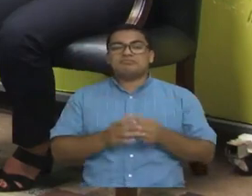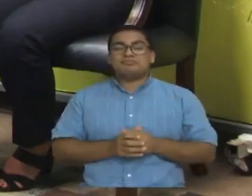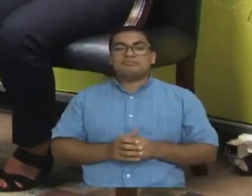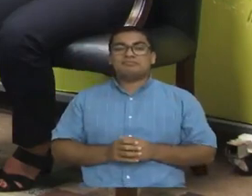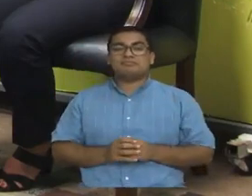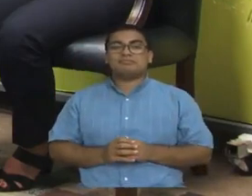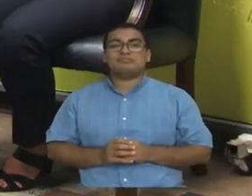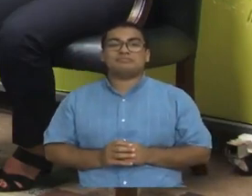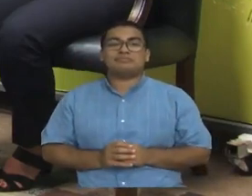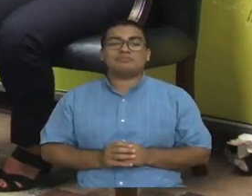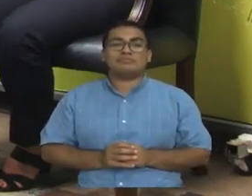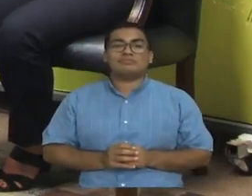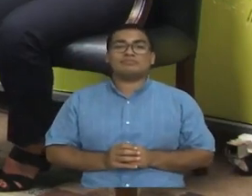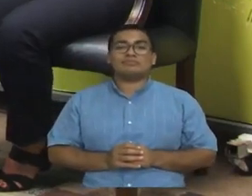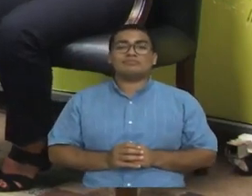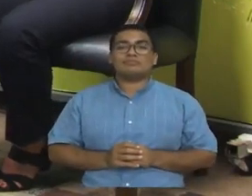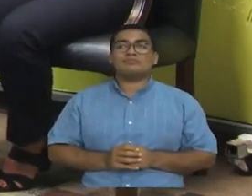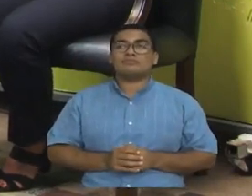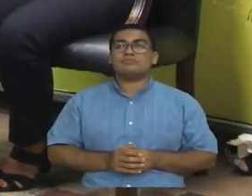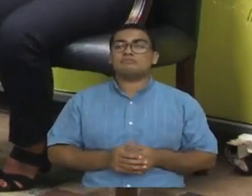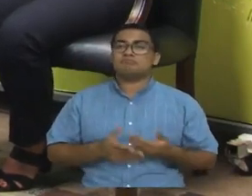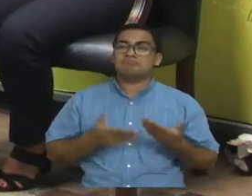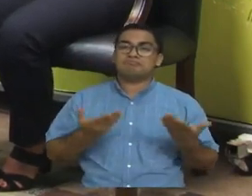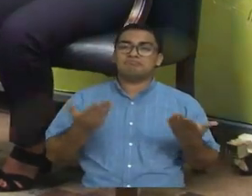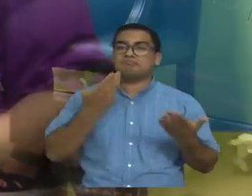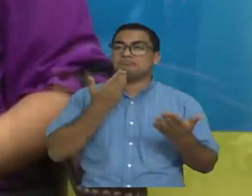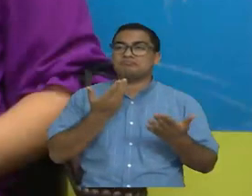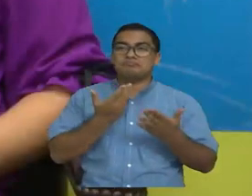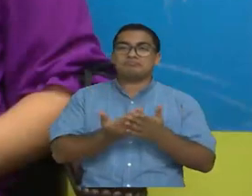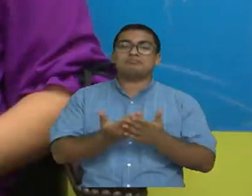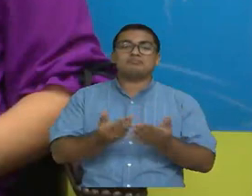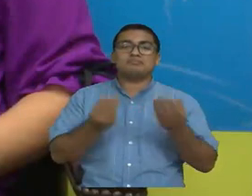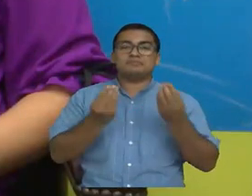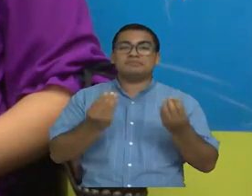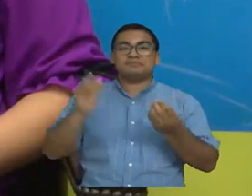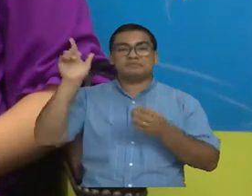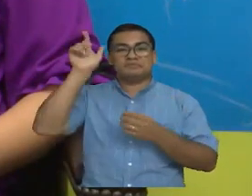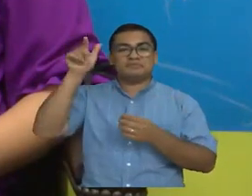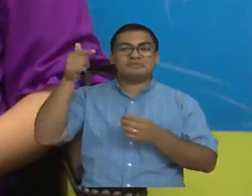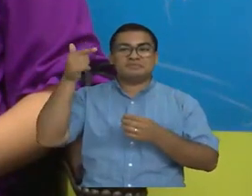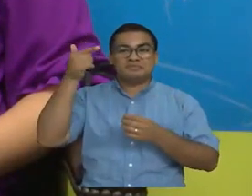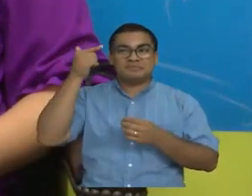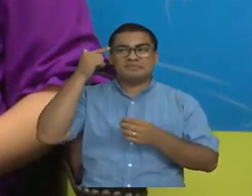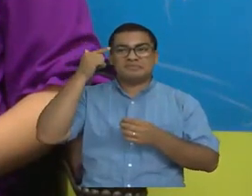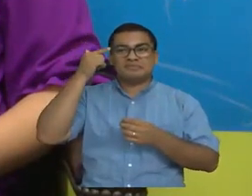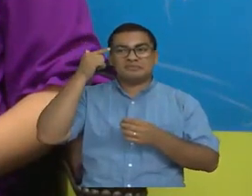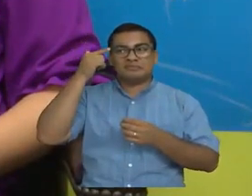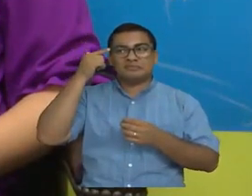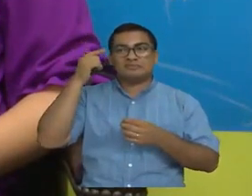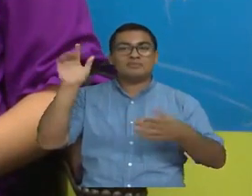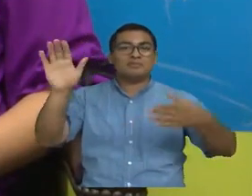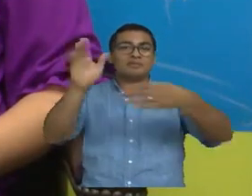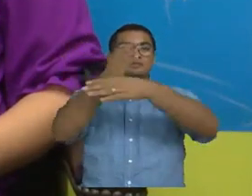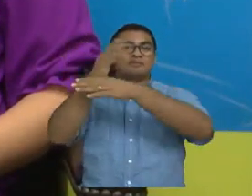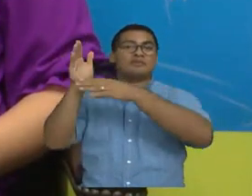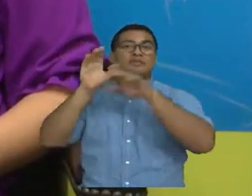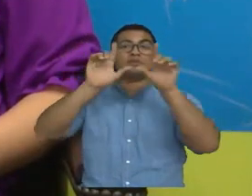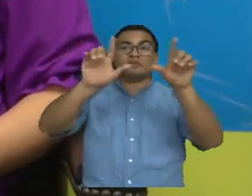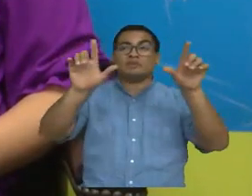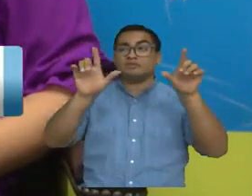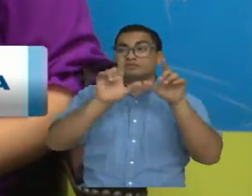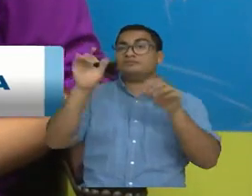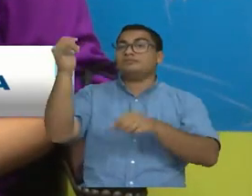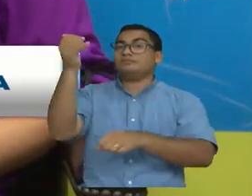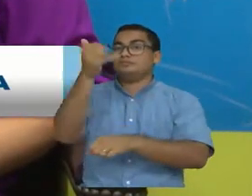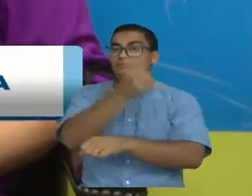niñas? Bueno, gracias a nuestro gobierno y a la atención que brindamos, ¿verdad?, en las unidades de atención